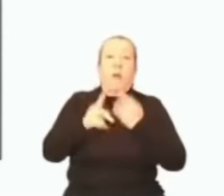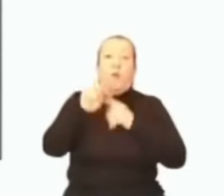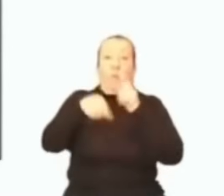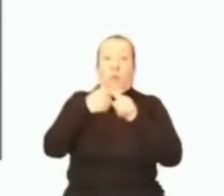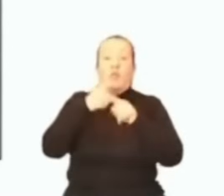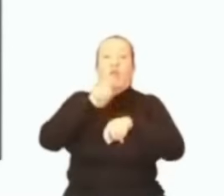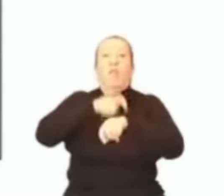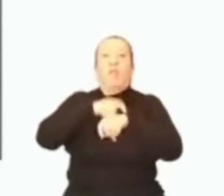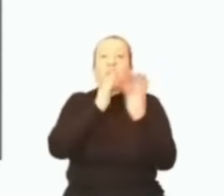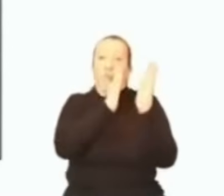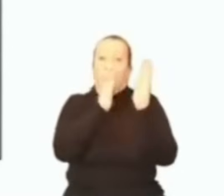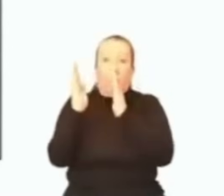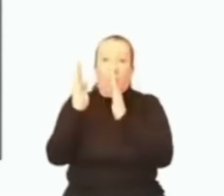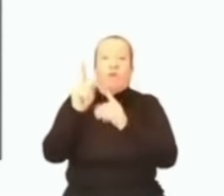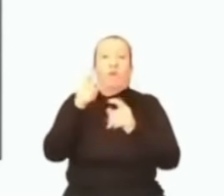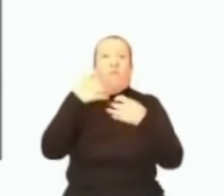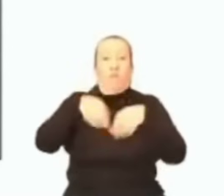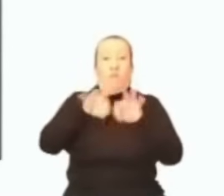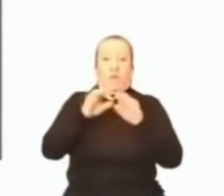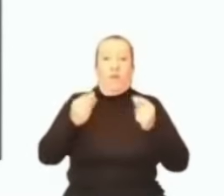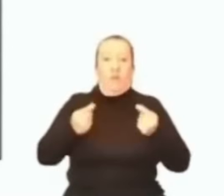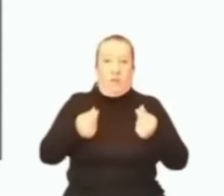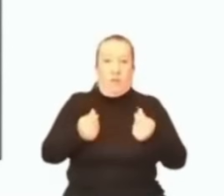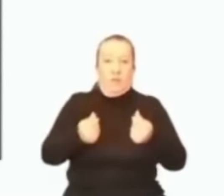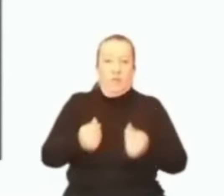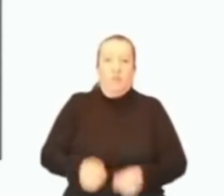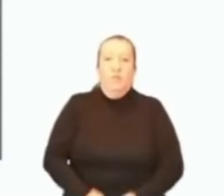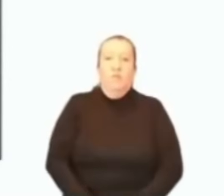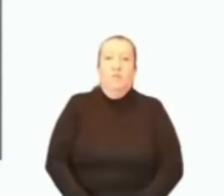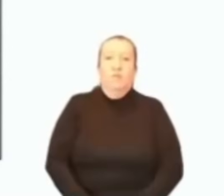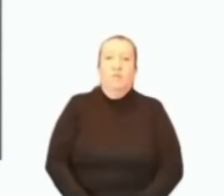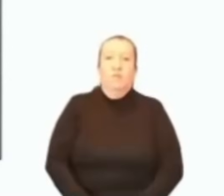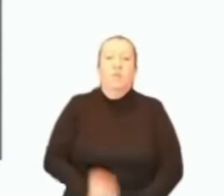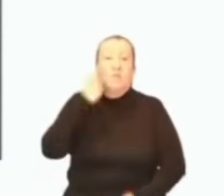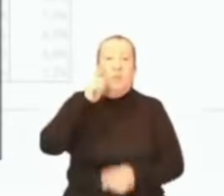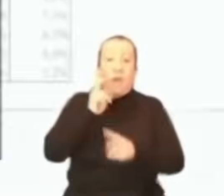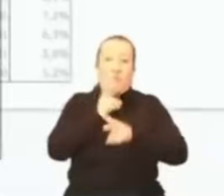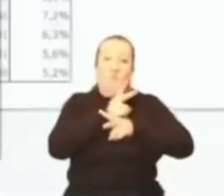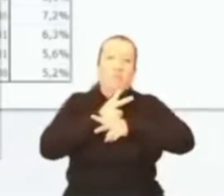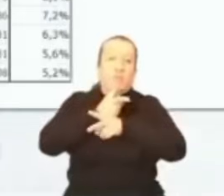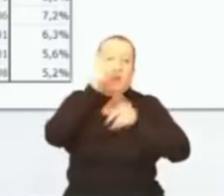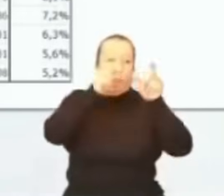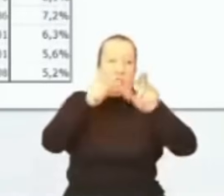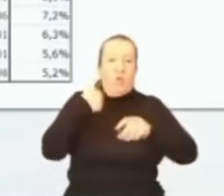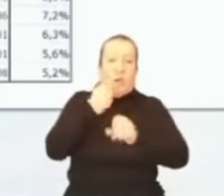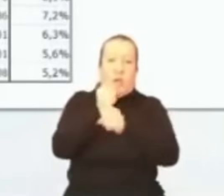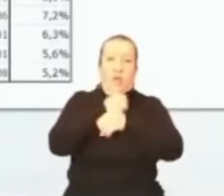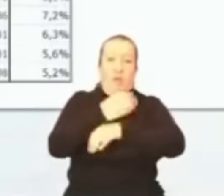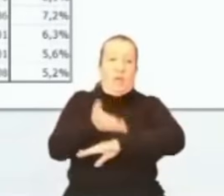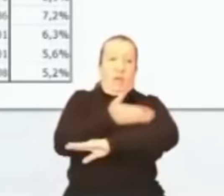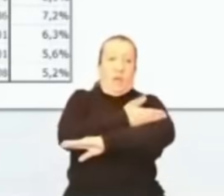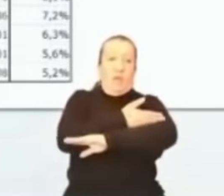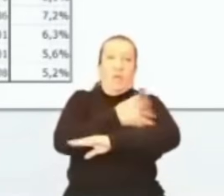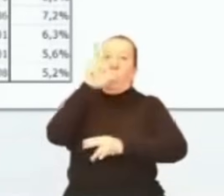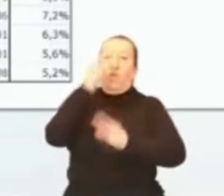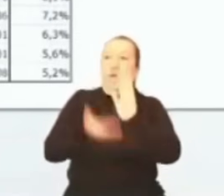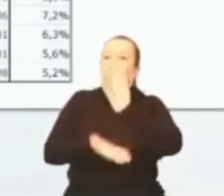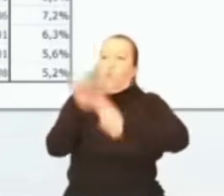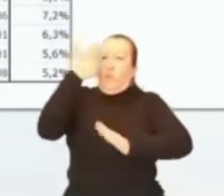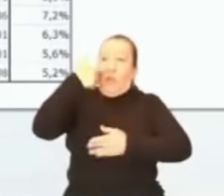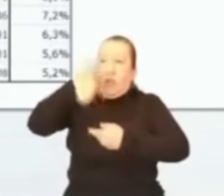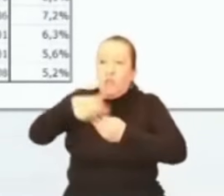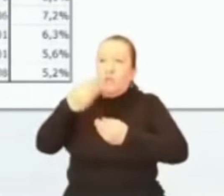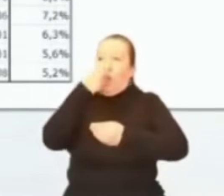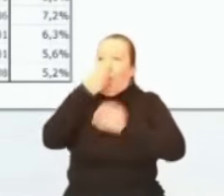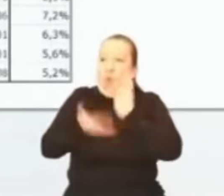es temporal, lo que hay es financiarse, ¿ya? Y eso es lo que hicimos para proteger a la gente, para no clavarle